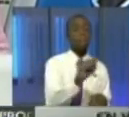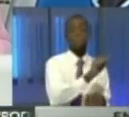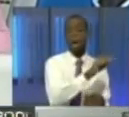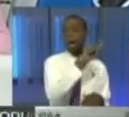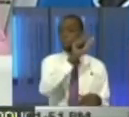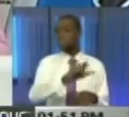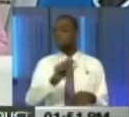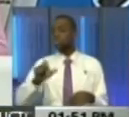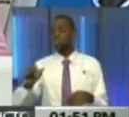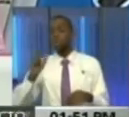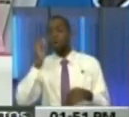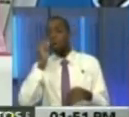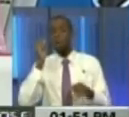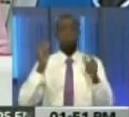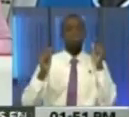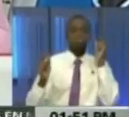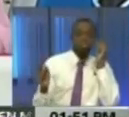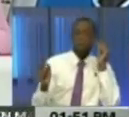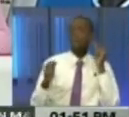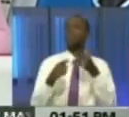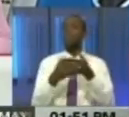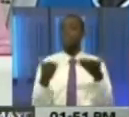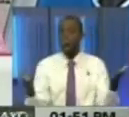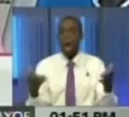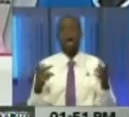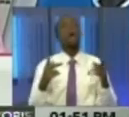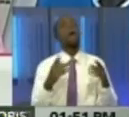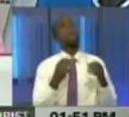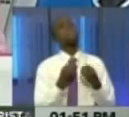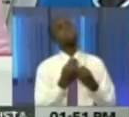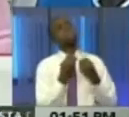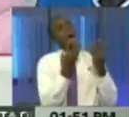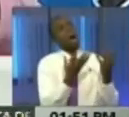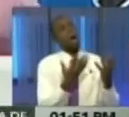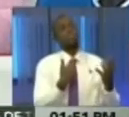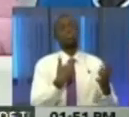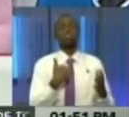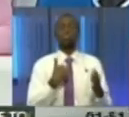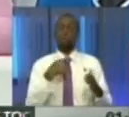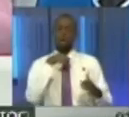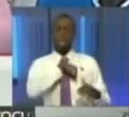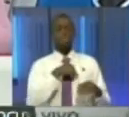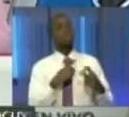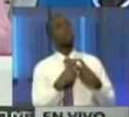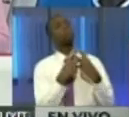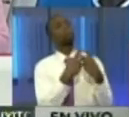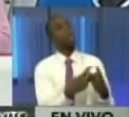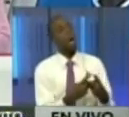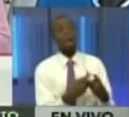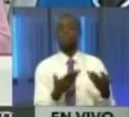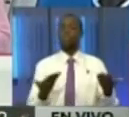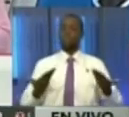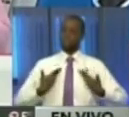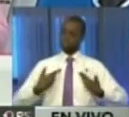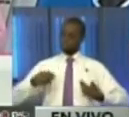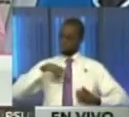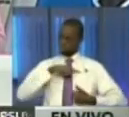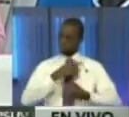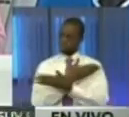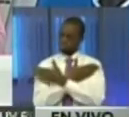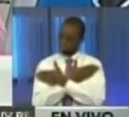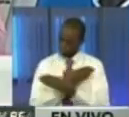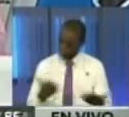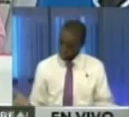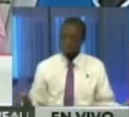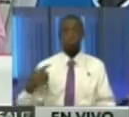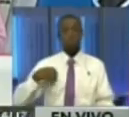tienen en la institución electoral su recurso más leal. continuaremos cumpliendo el deber que